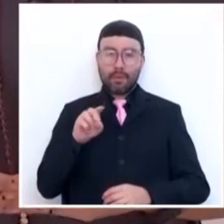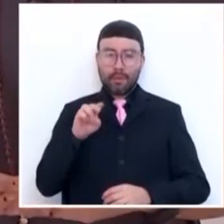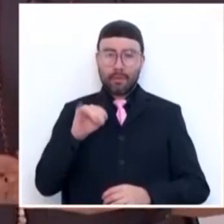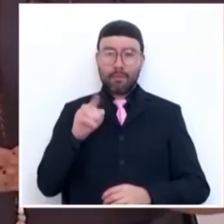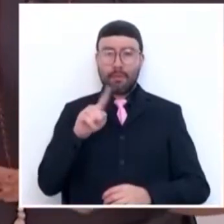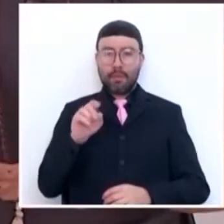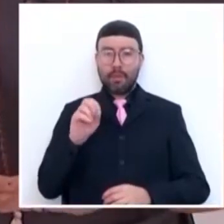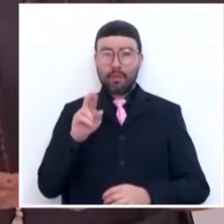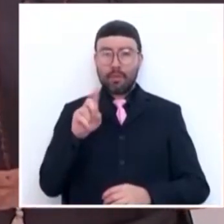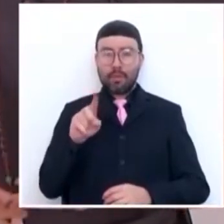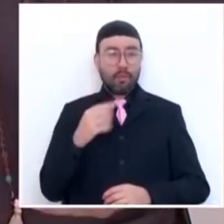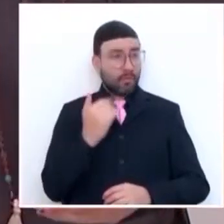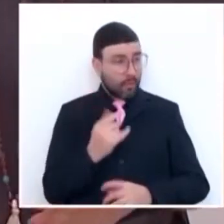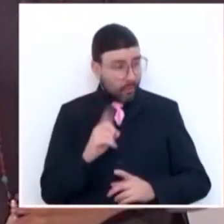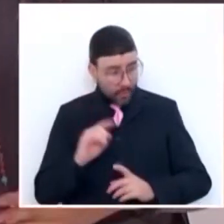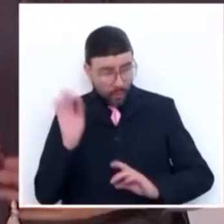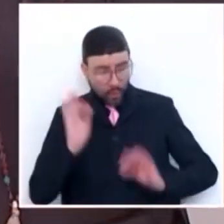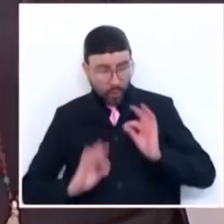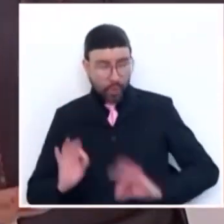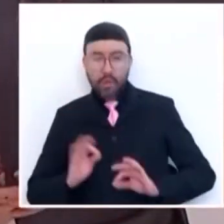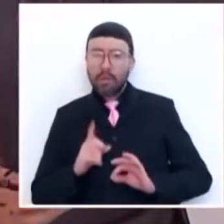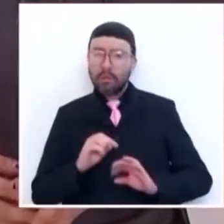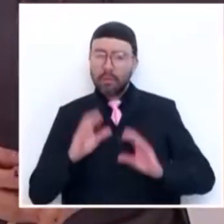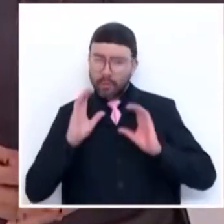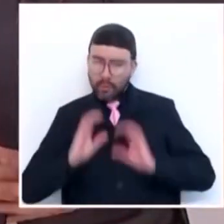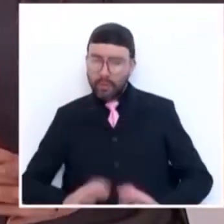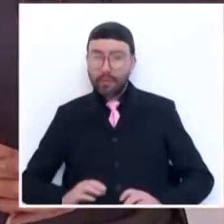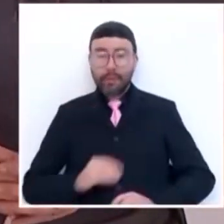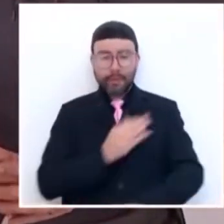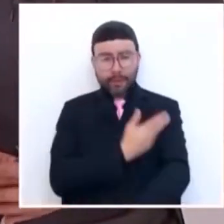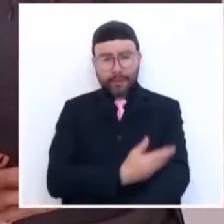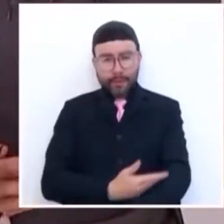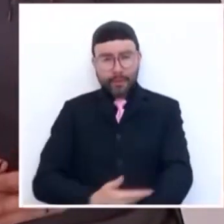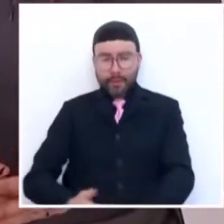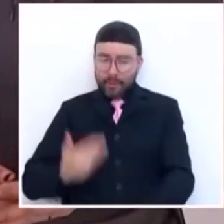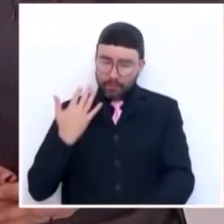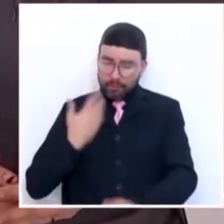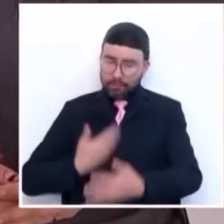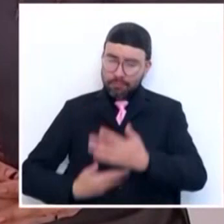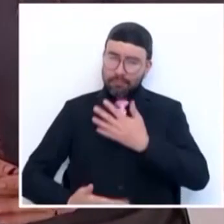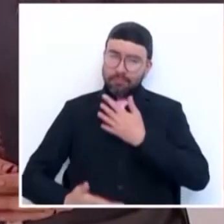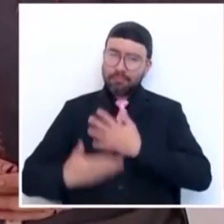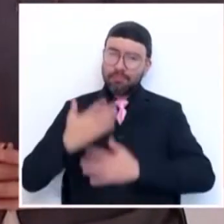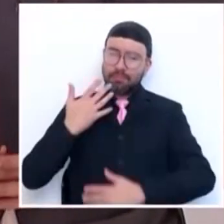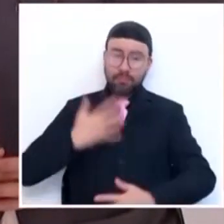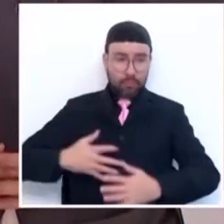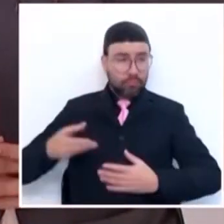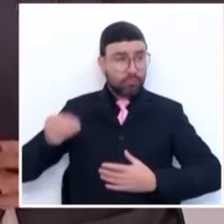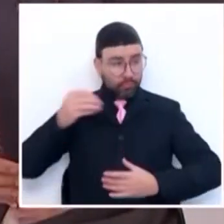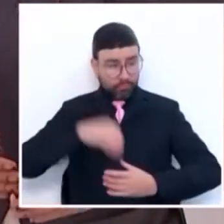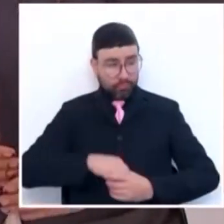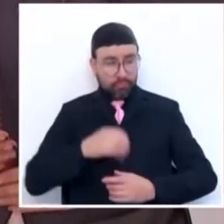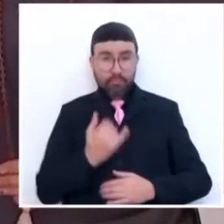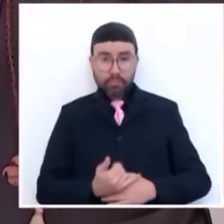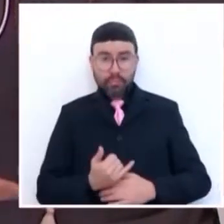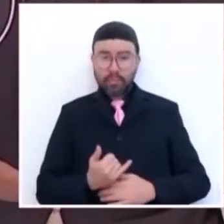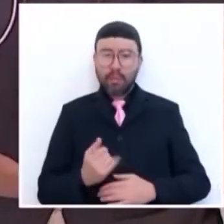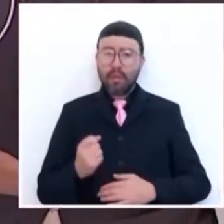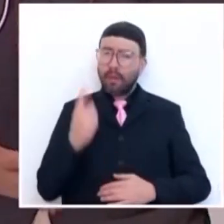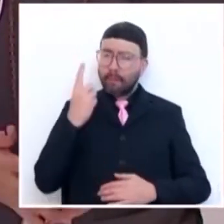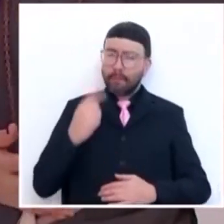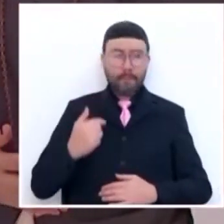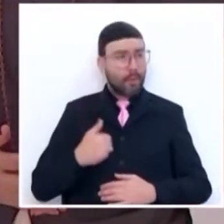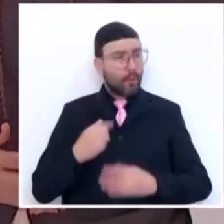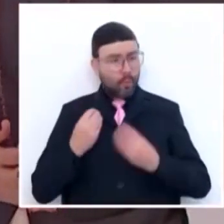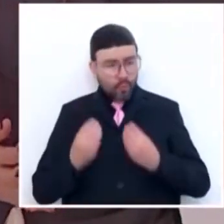son sustancias físicas que están corriendo por nuestro torrente sanguíneo, que realmente existen, y que si nosotros